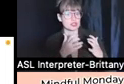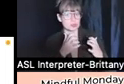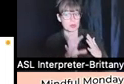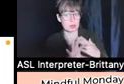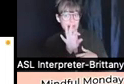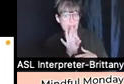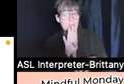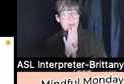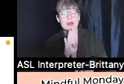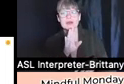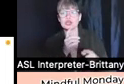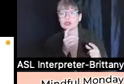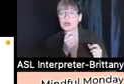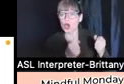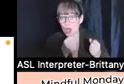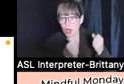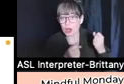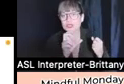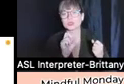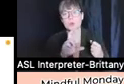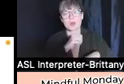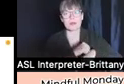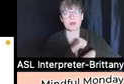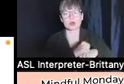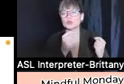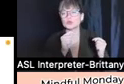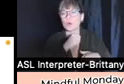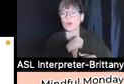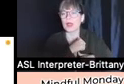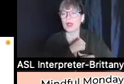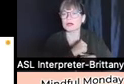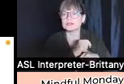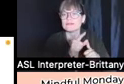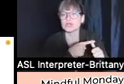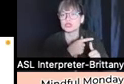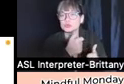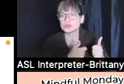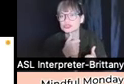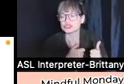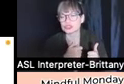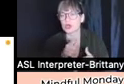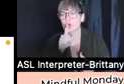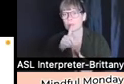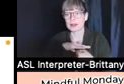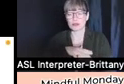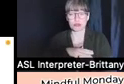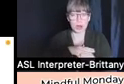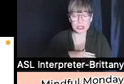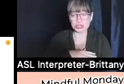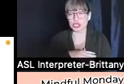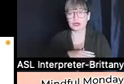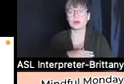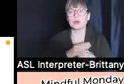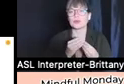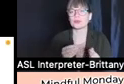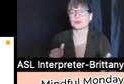recoger los carritos primero o los bloques primeros? Eso le hace sentir que están en control. Les quita la presión